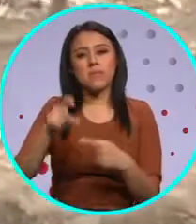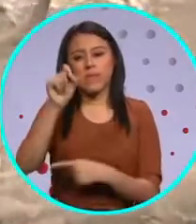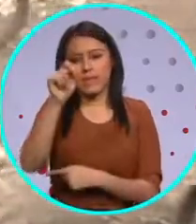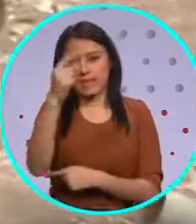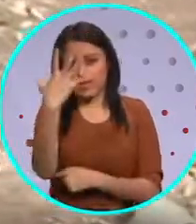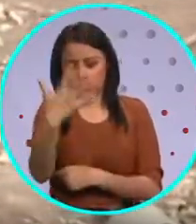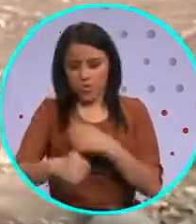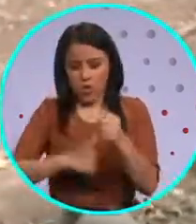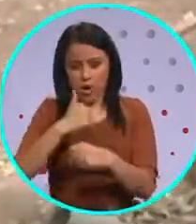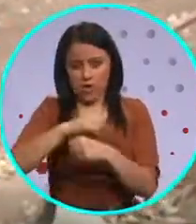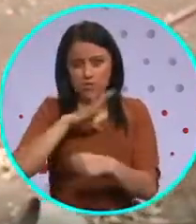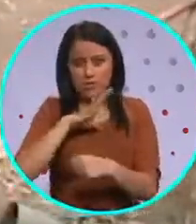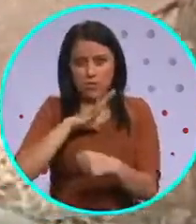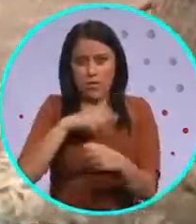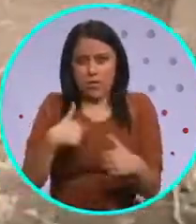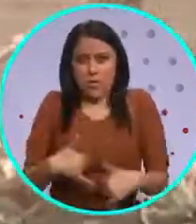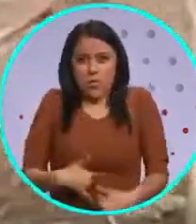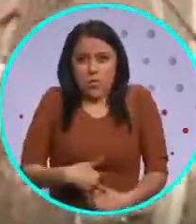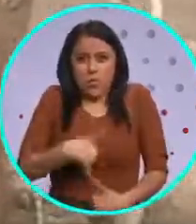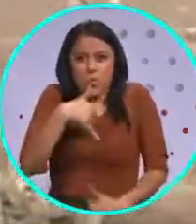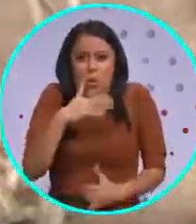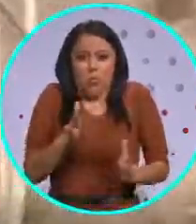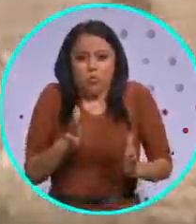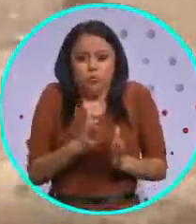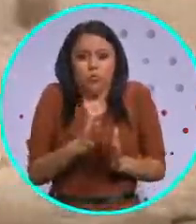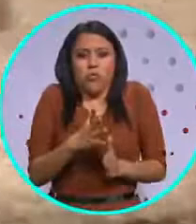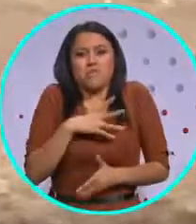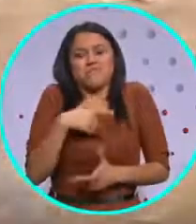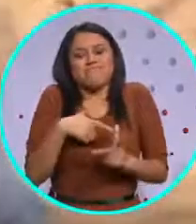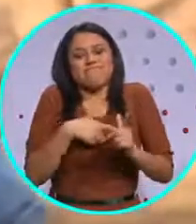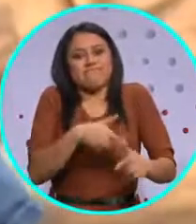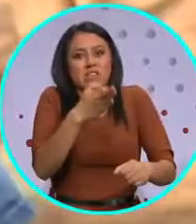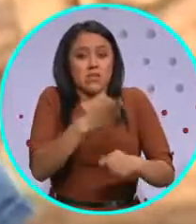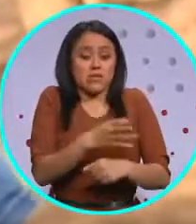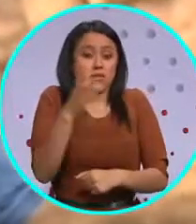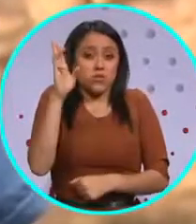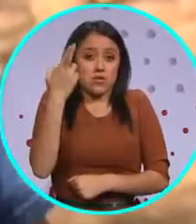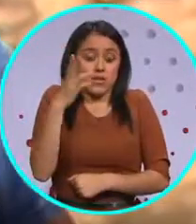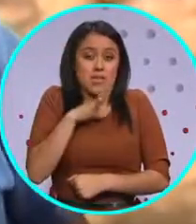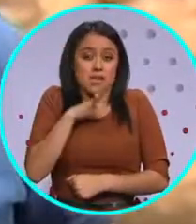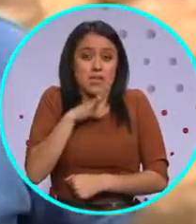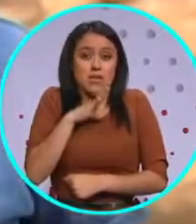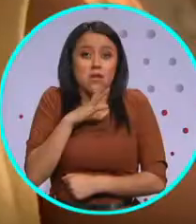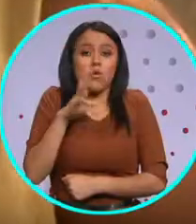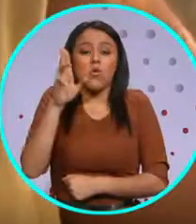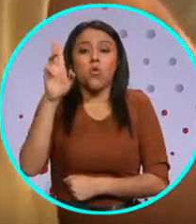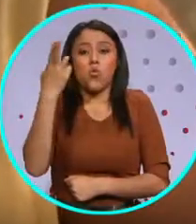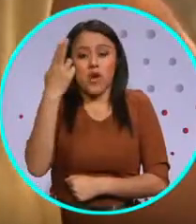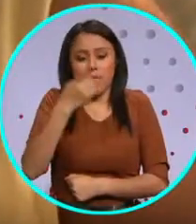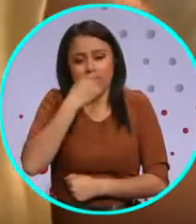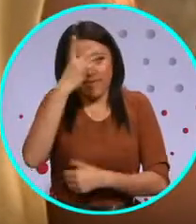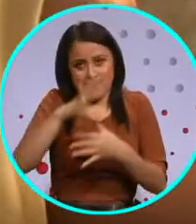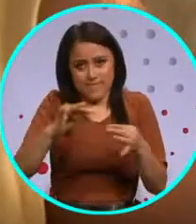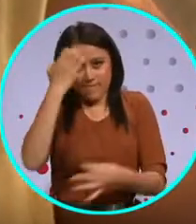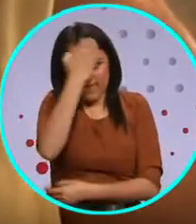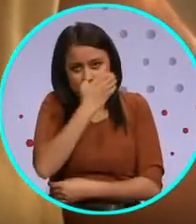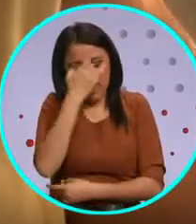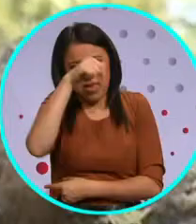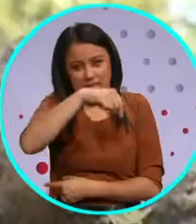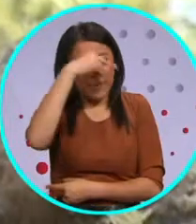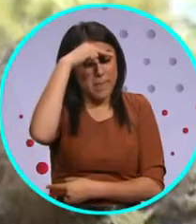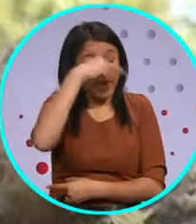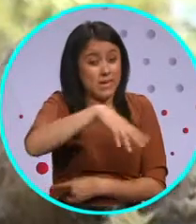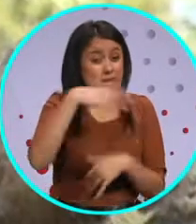el tema de tallas bajas en niños continúa latente estudios de la universidad nacional autonoma de mexico indican que en nuestro país